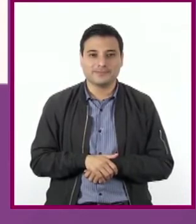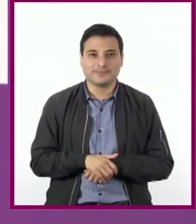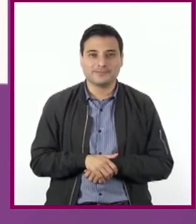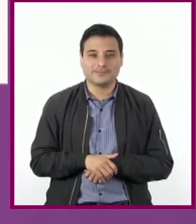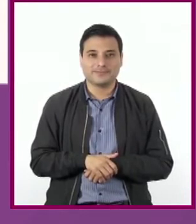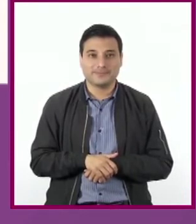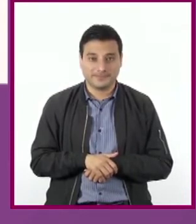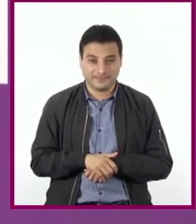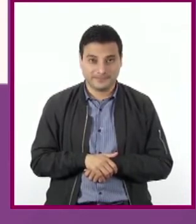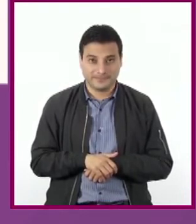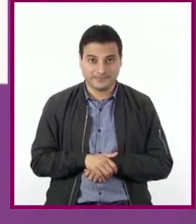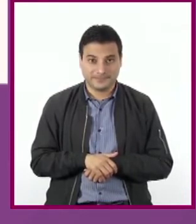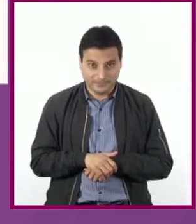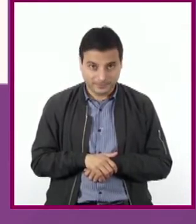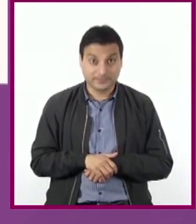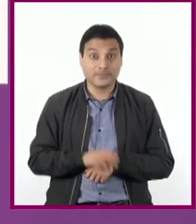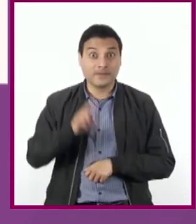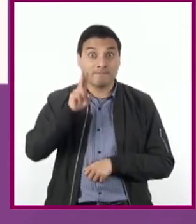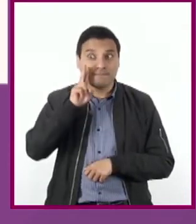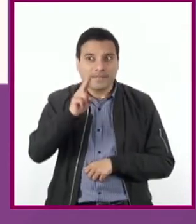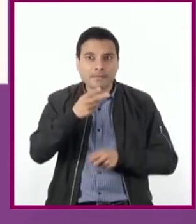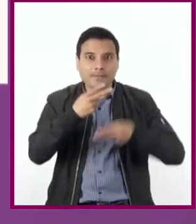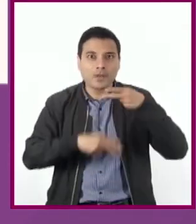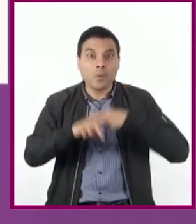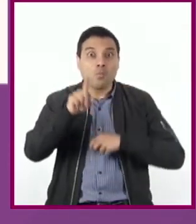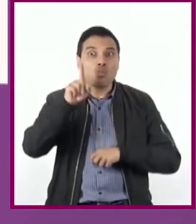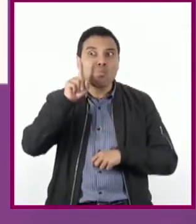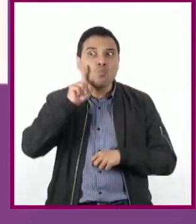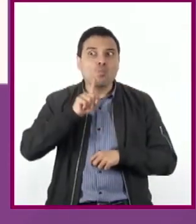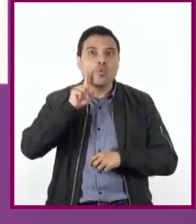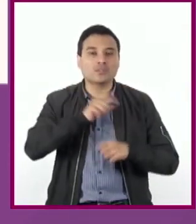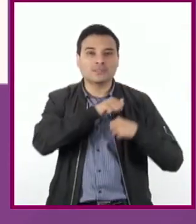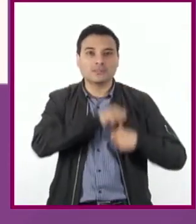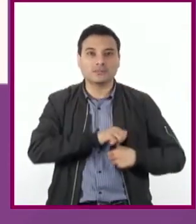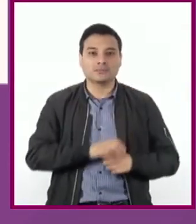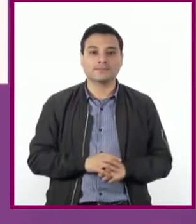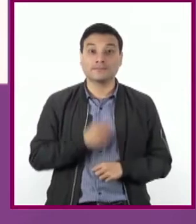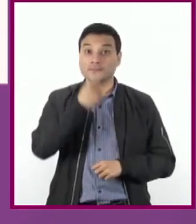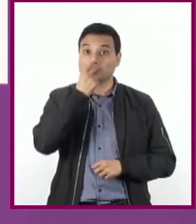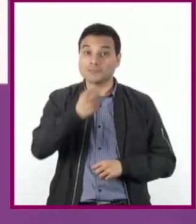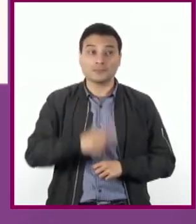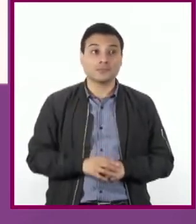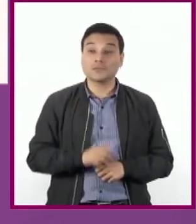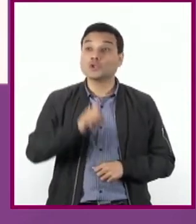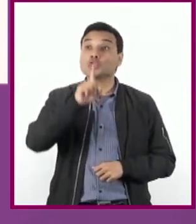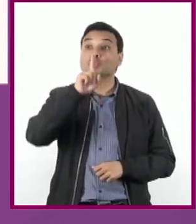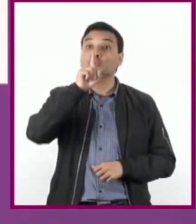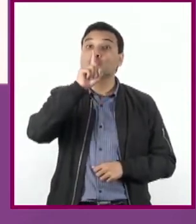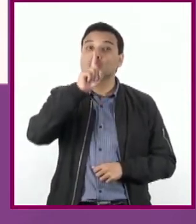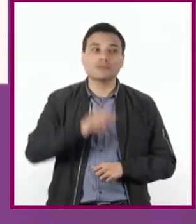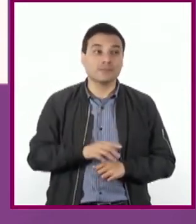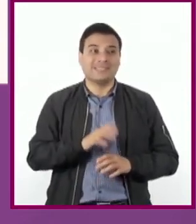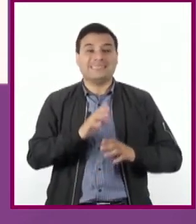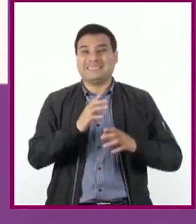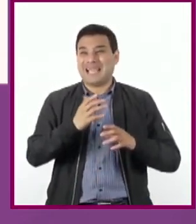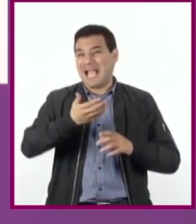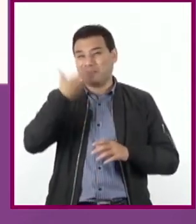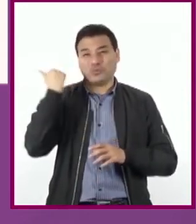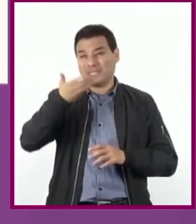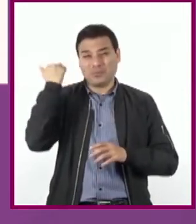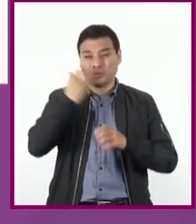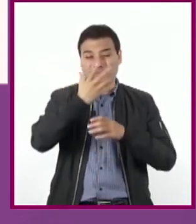Bien, y ven que allí viene la bibliotecaria. A callarlos y deciden huir de la biblioteca.